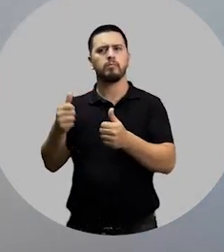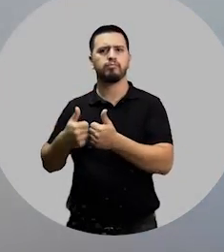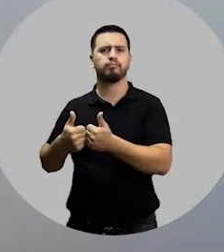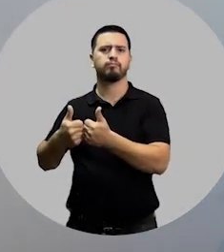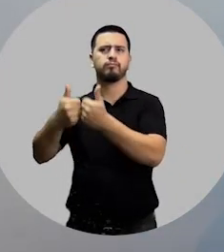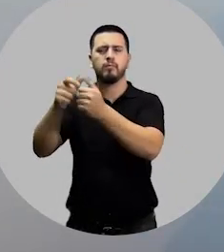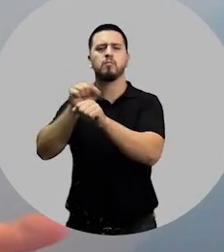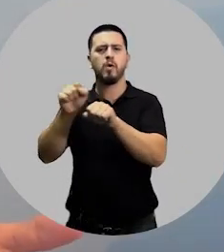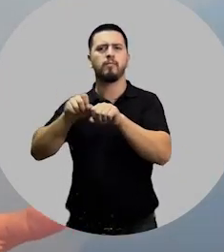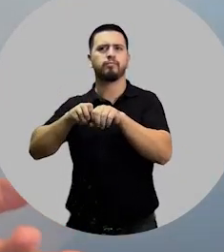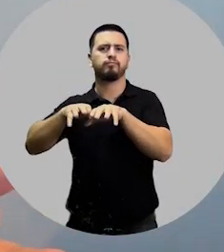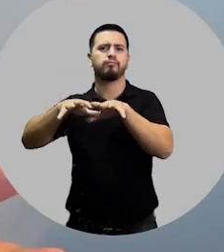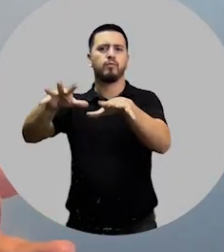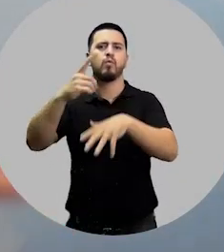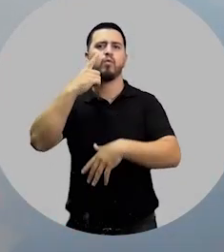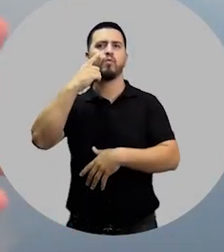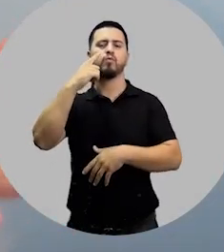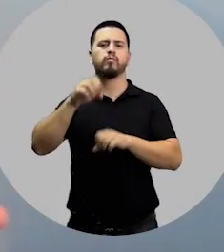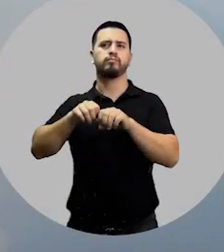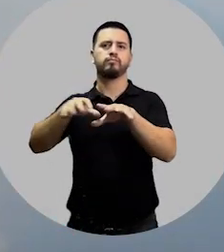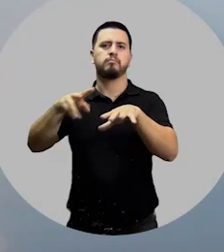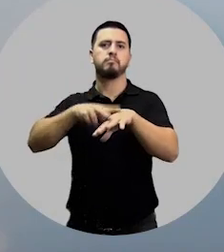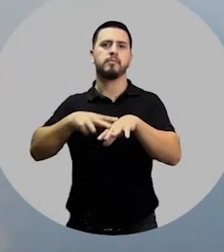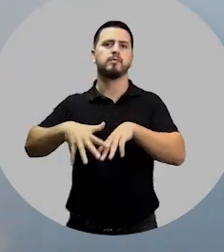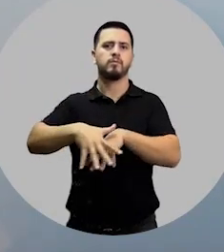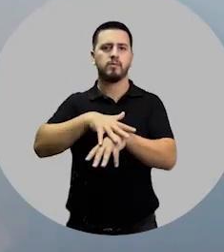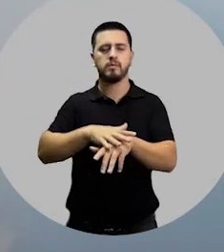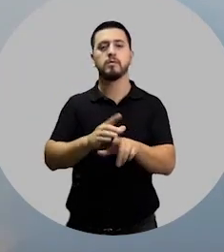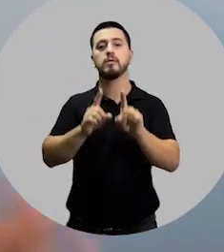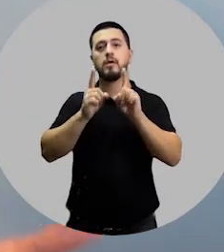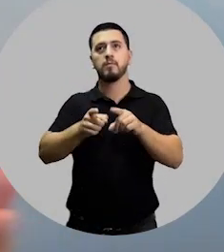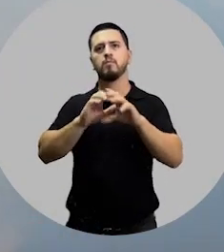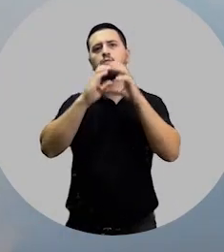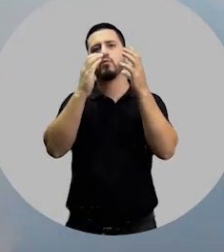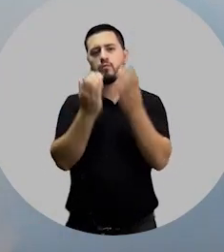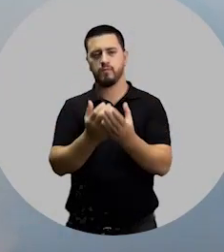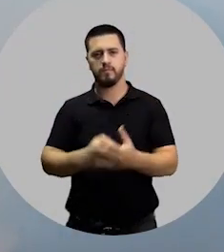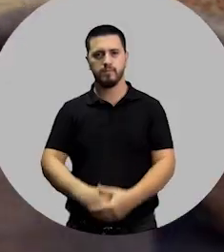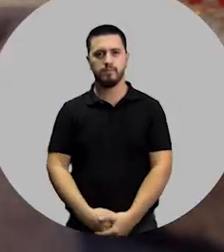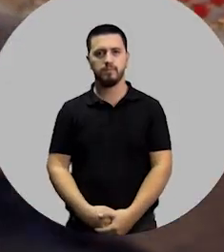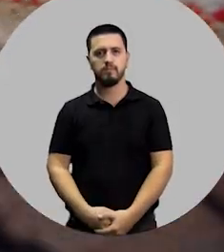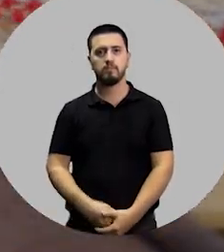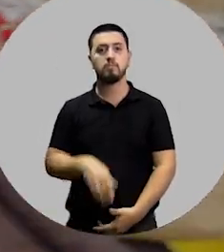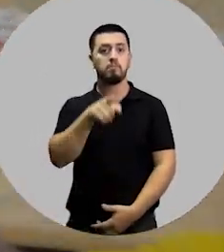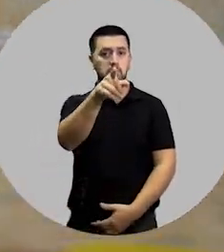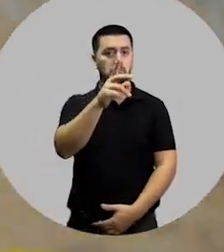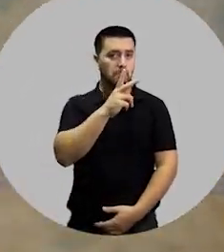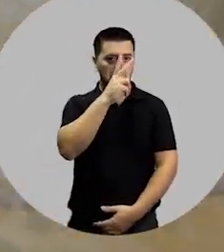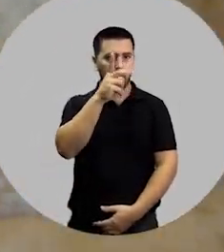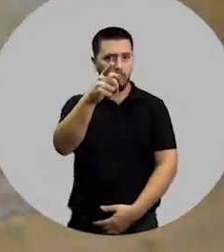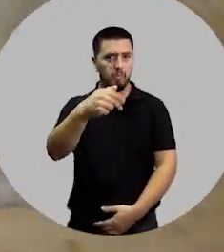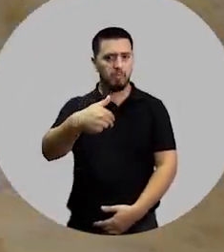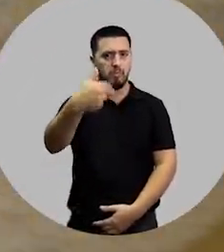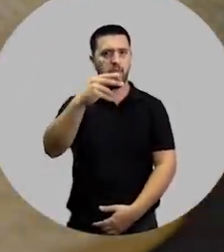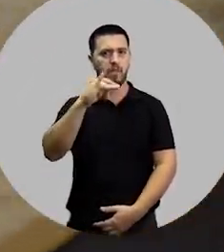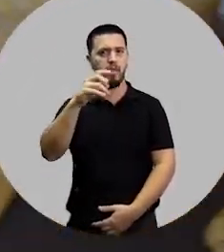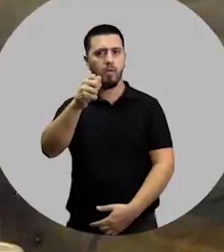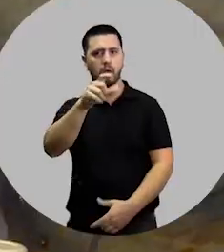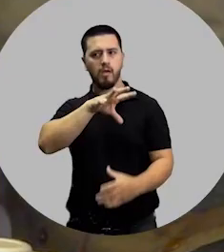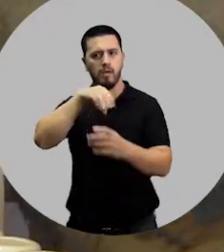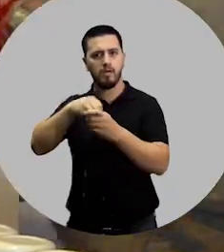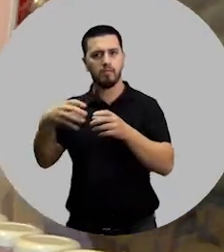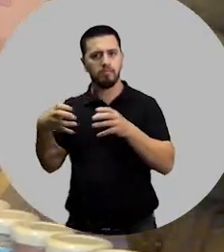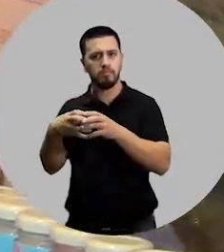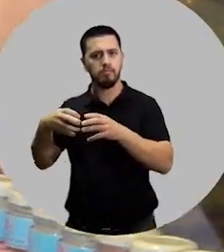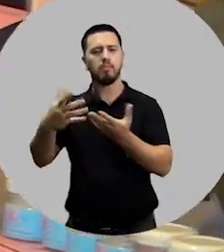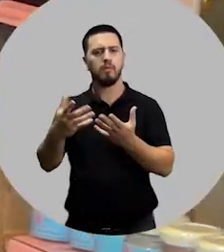puedan seguir expandiéndose a todo el país y también al mundo. Si querés formar parte de los emprendedores